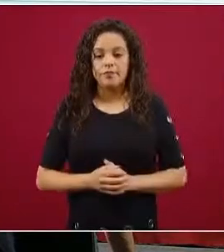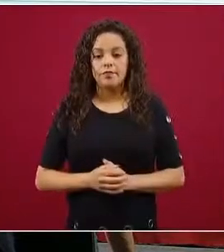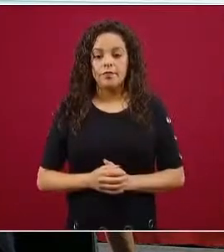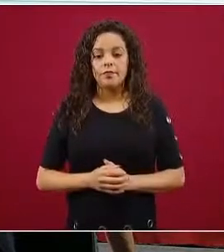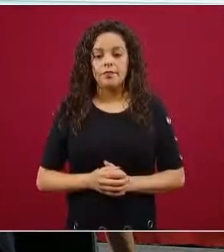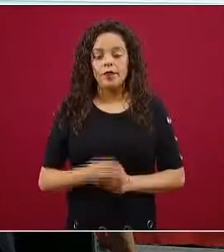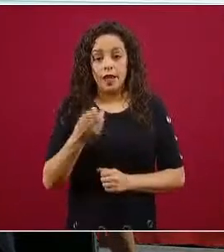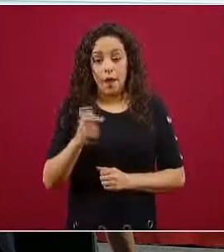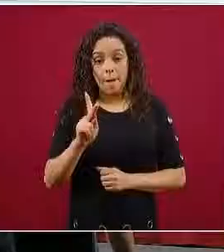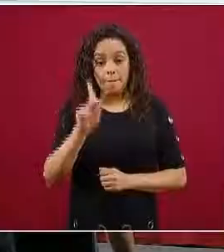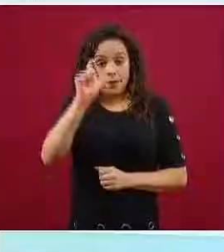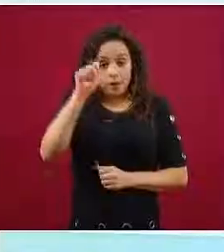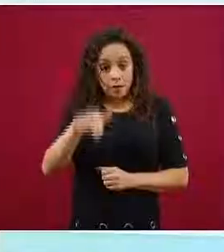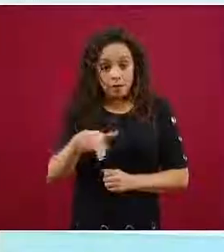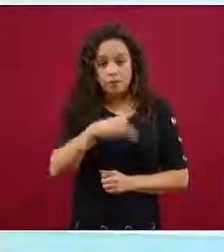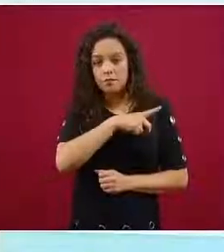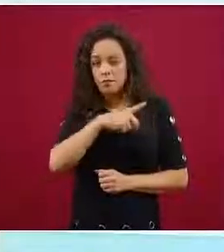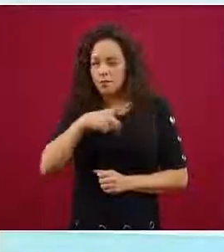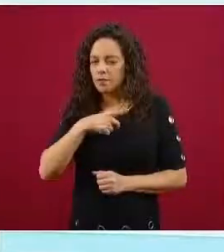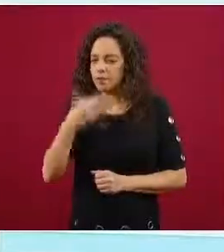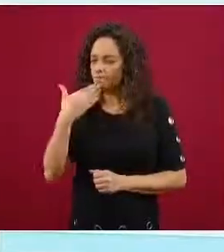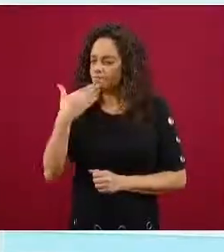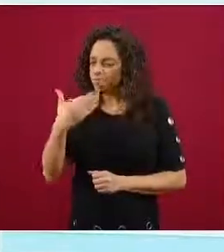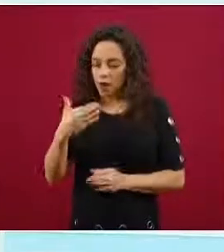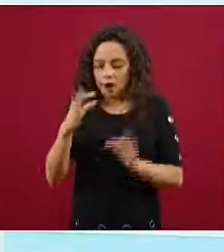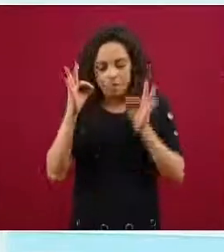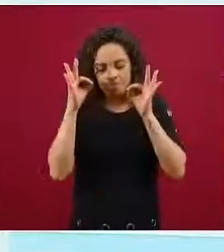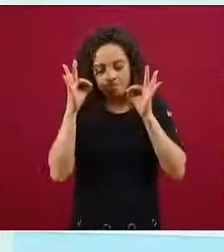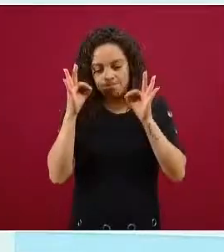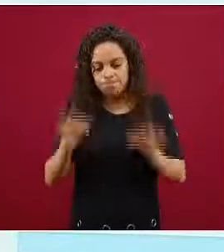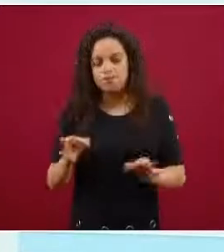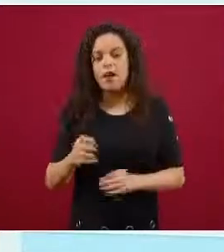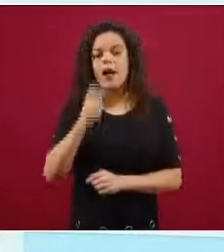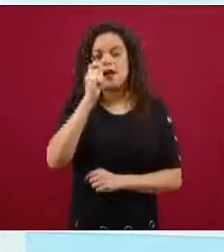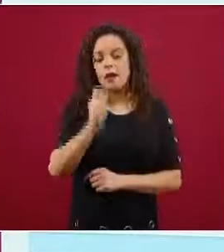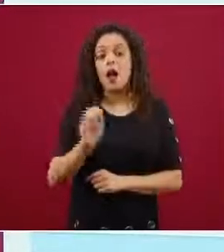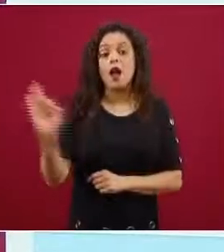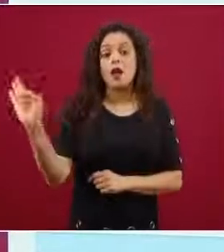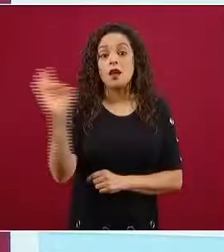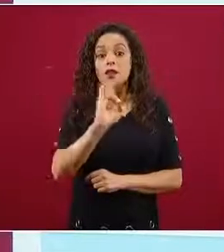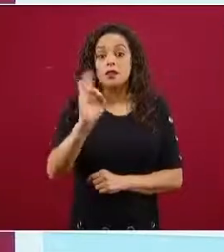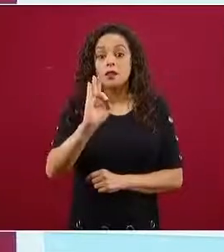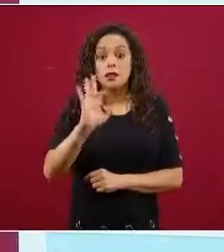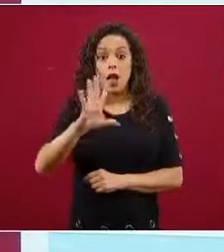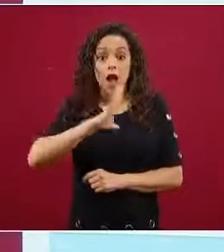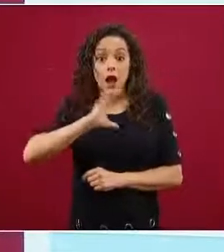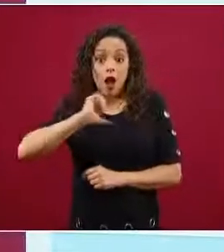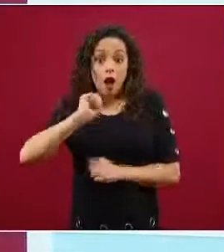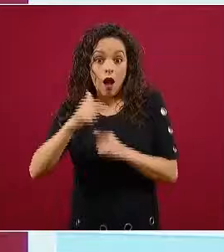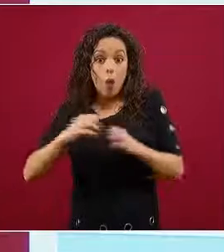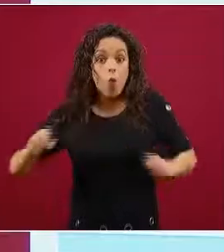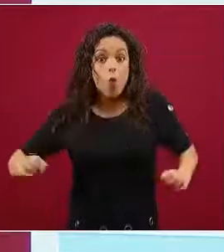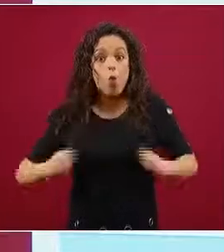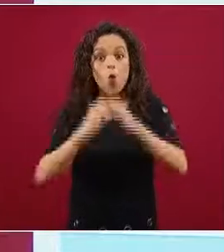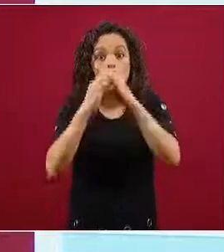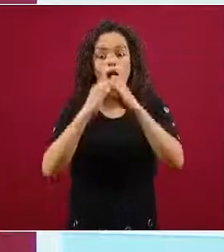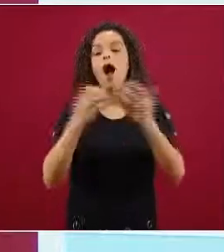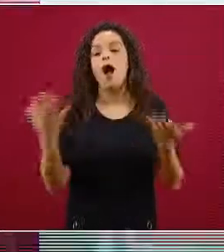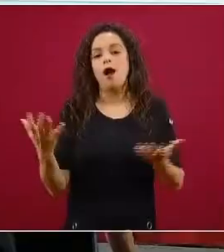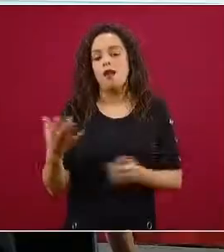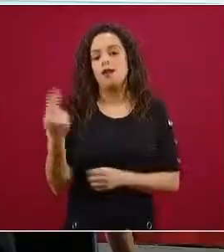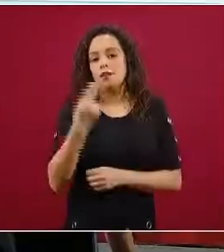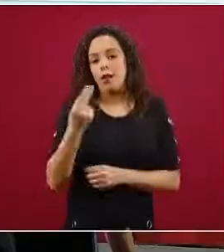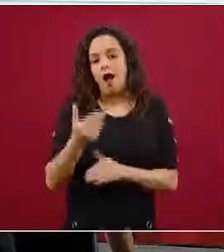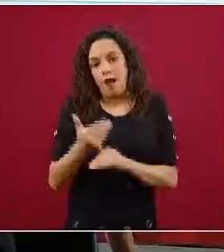debe estar muy bien definido ante la posibilidad de una emergencia. Y como mencionaba anteriormente,